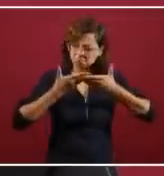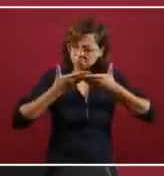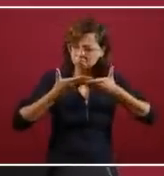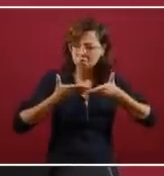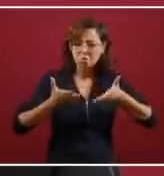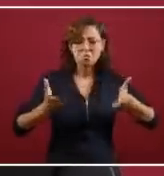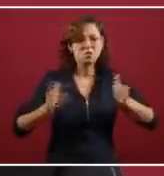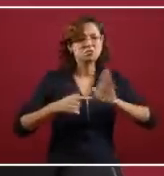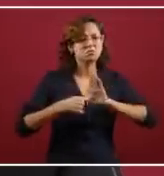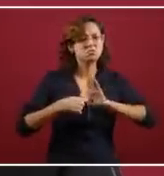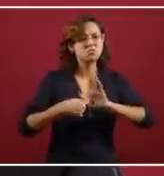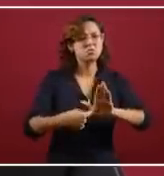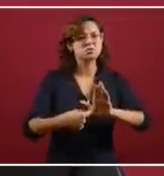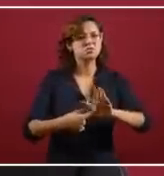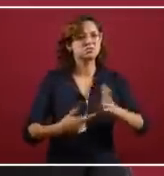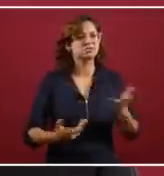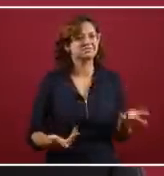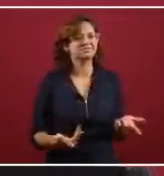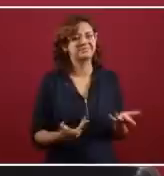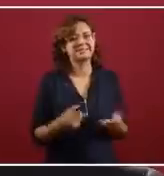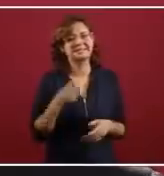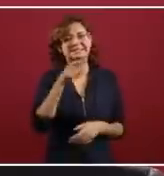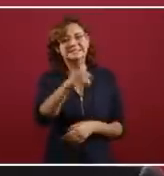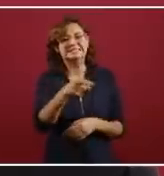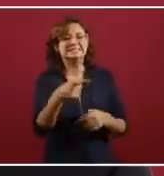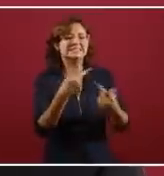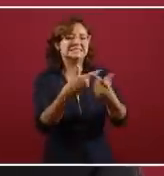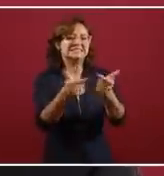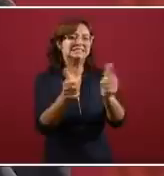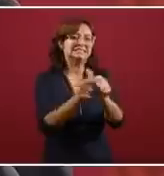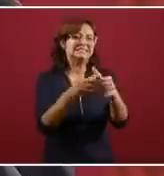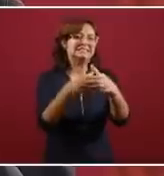abiertamente, que los llamados grupos de presión,